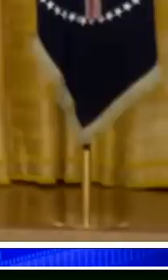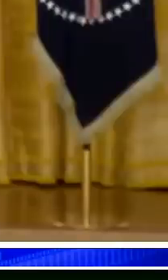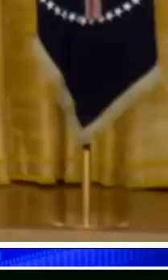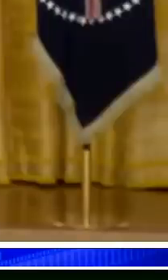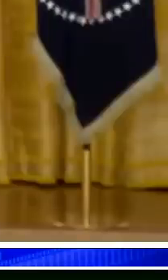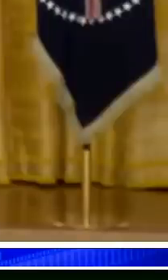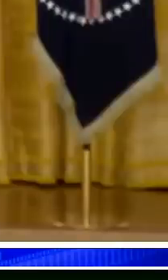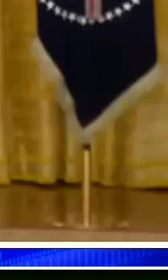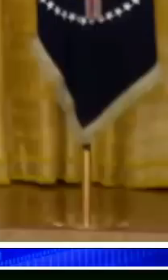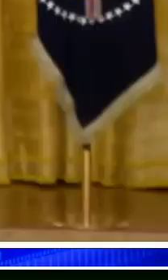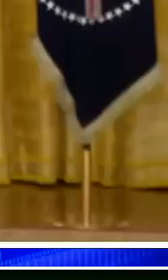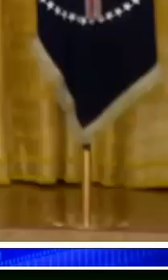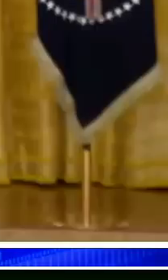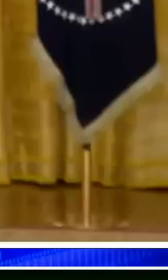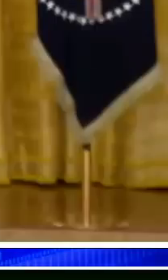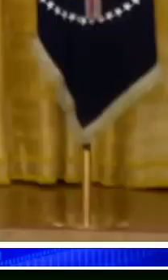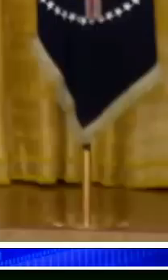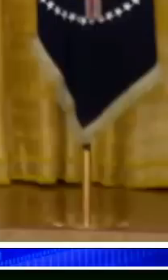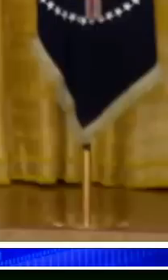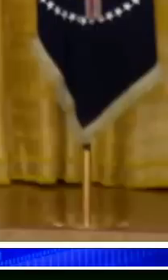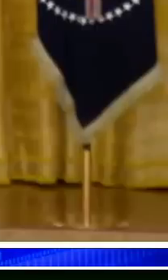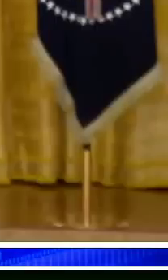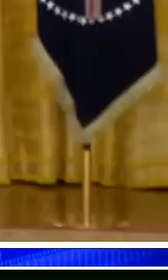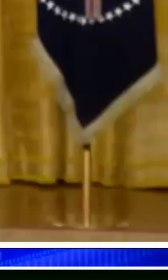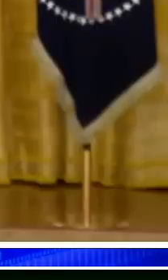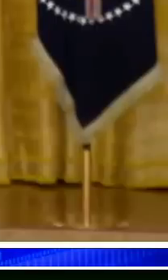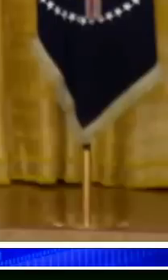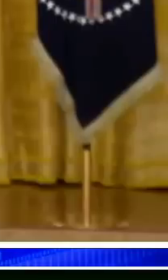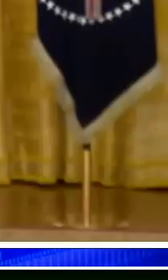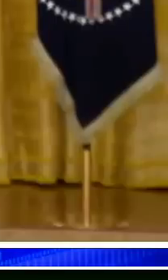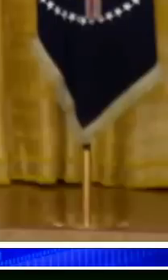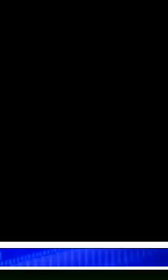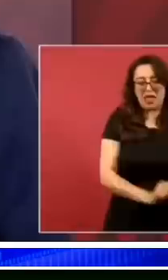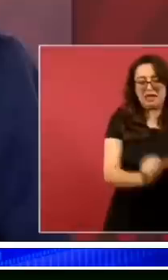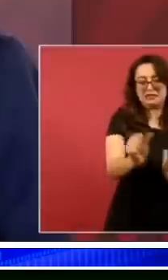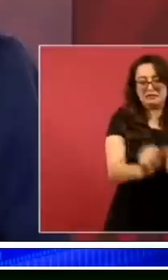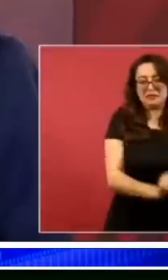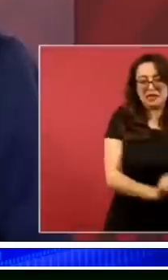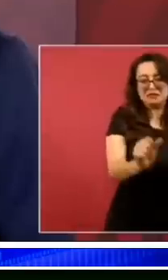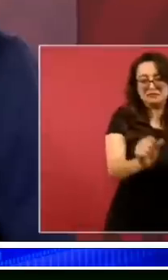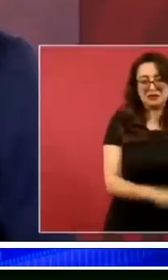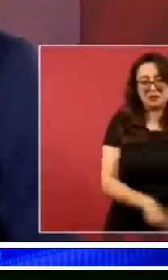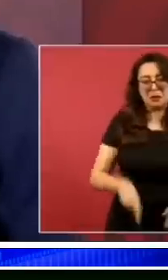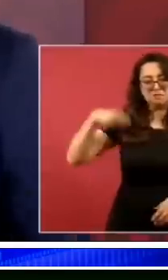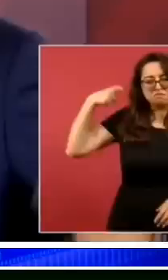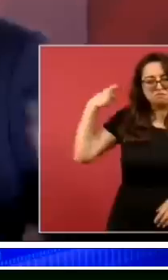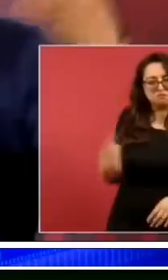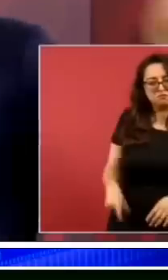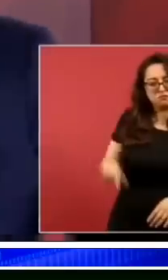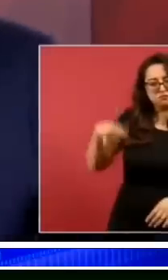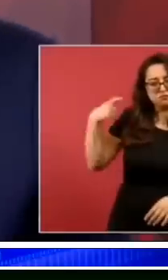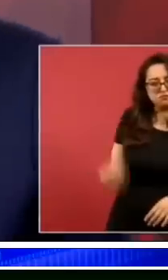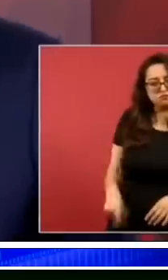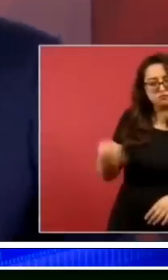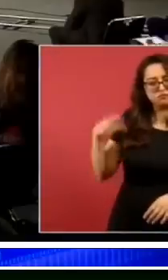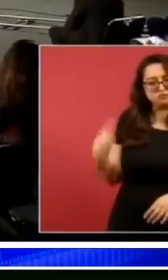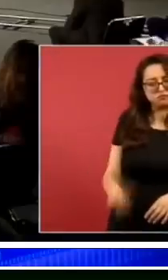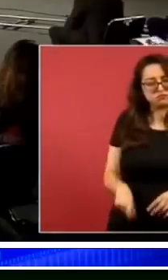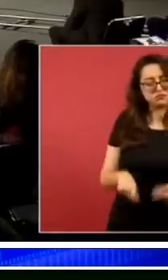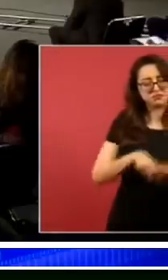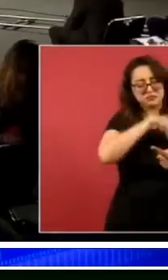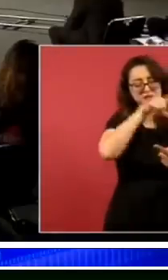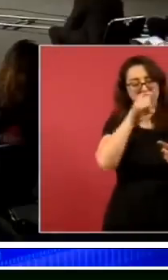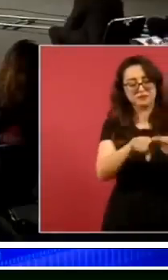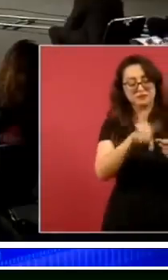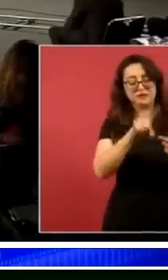es importante la información y que esto llegue a los ciudadanos estadounidenses. En la relación que se tiene con México, ambos países